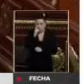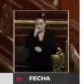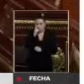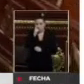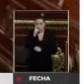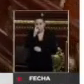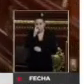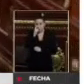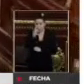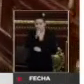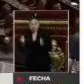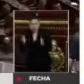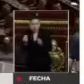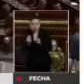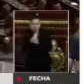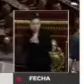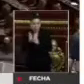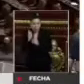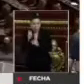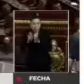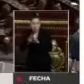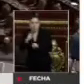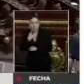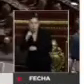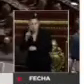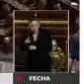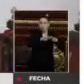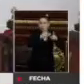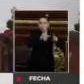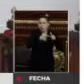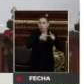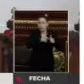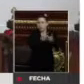sanción de hasta 12 años de prisión cuando se le provoque la muerte al animal,